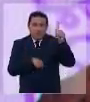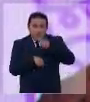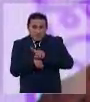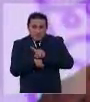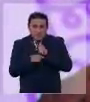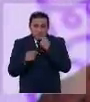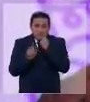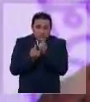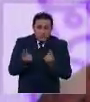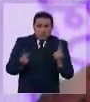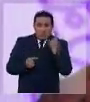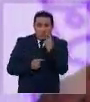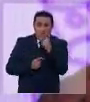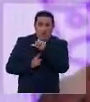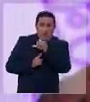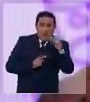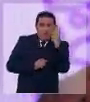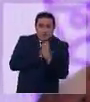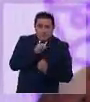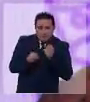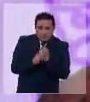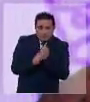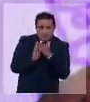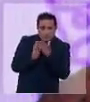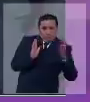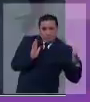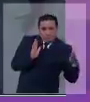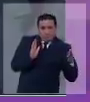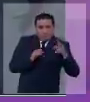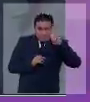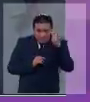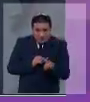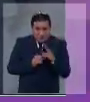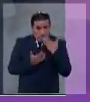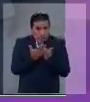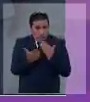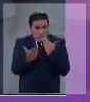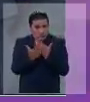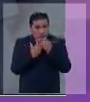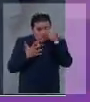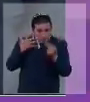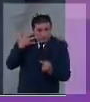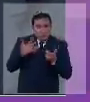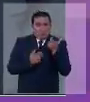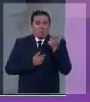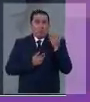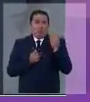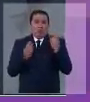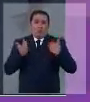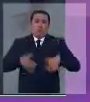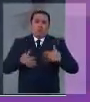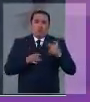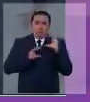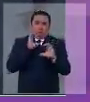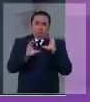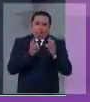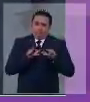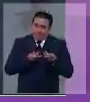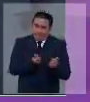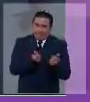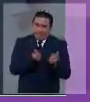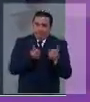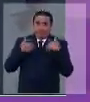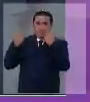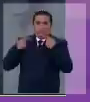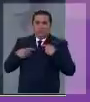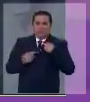madres. Candidato, todo esto cuesta dinero y los ciudadanos lo saben. Tanto lo saben que para este segmento